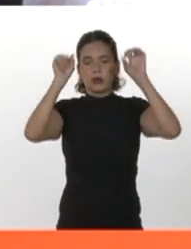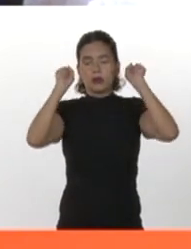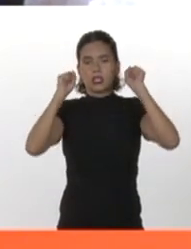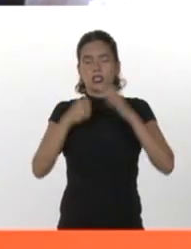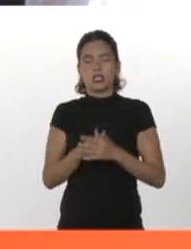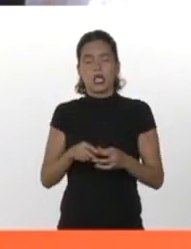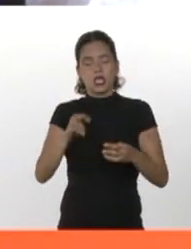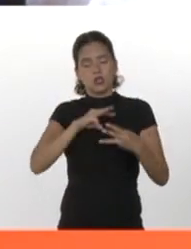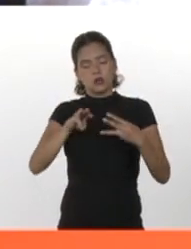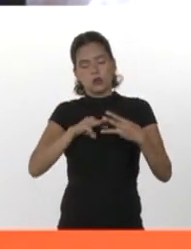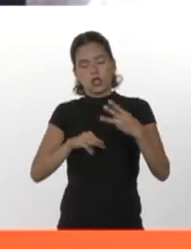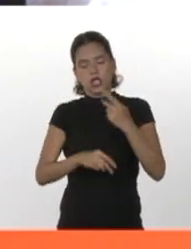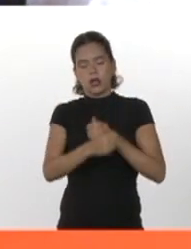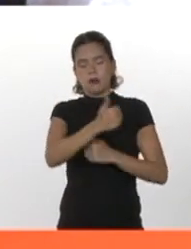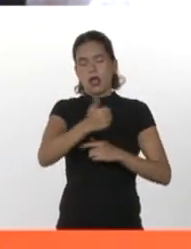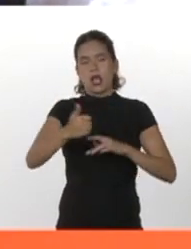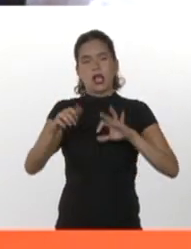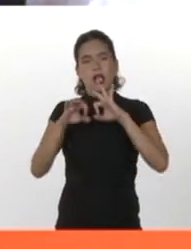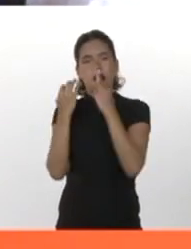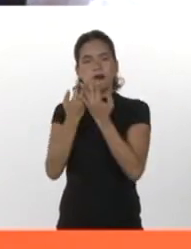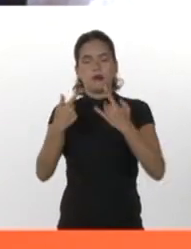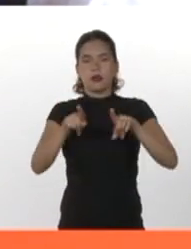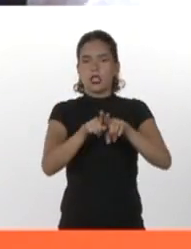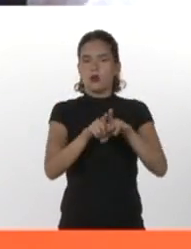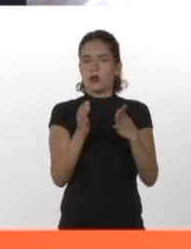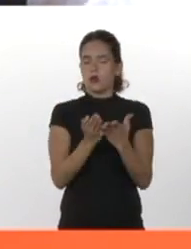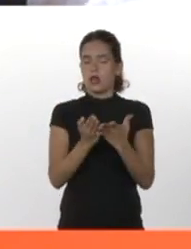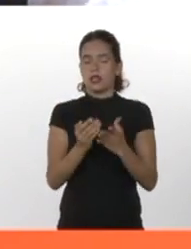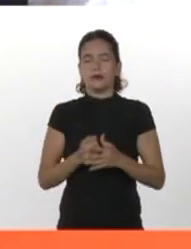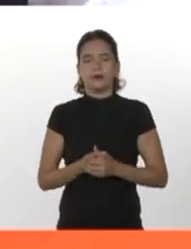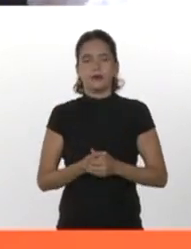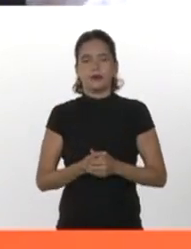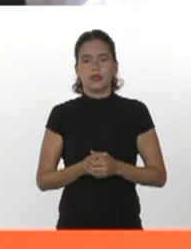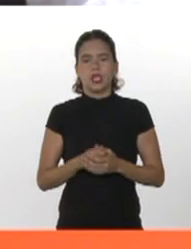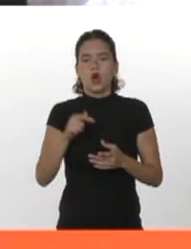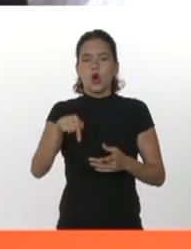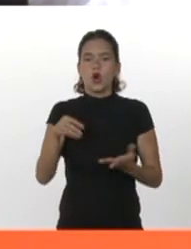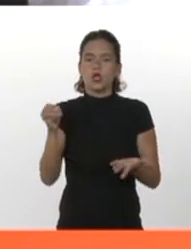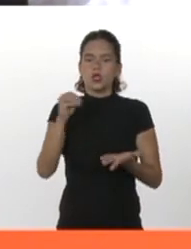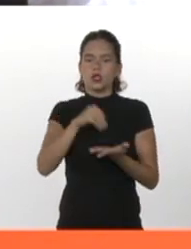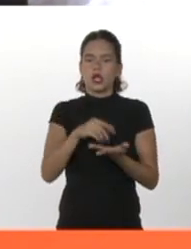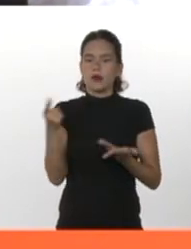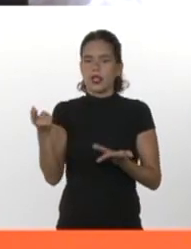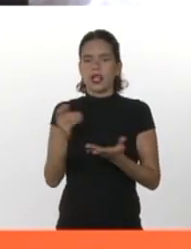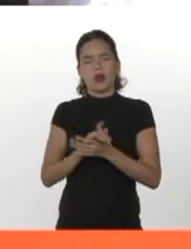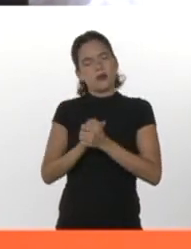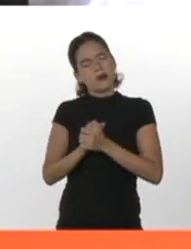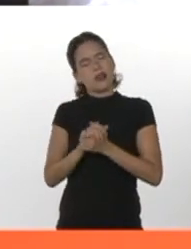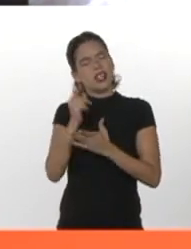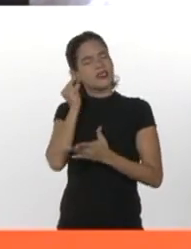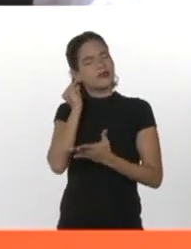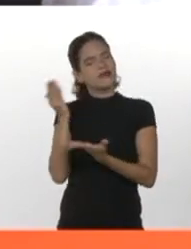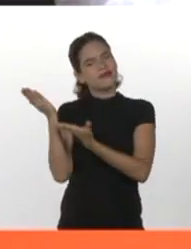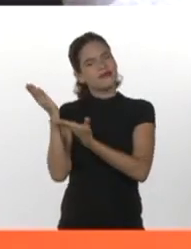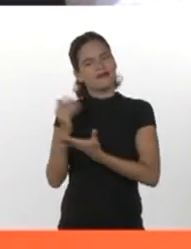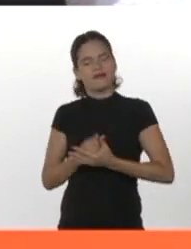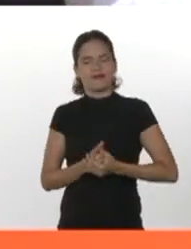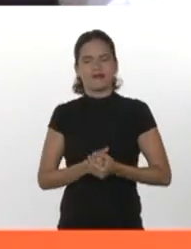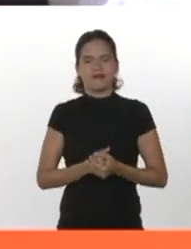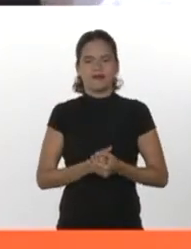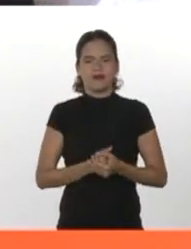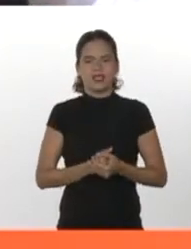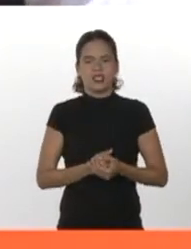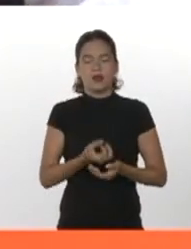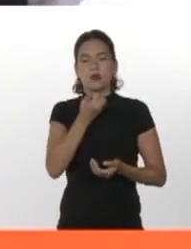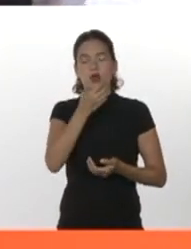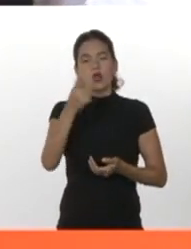de su programa educativo favorito, Cada Familia Una Escuela. Hoy nuevamente con la valiosa colaboración de Valeria. Buen día,